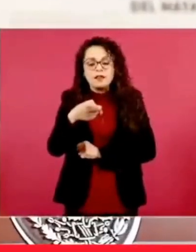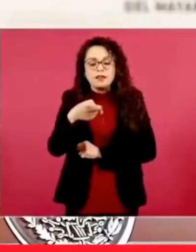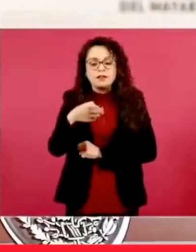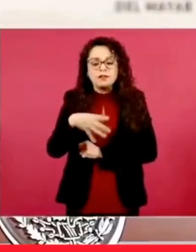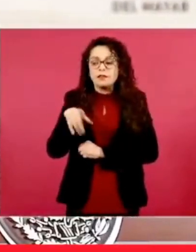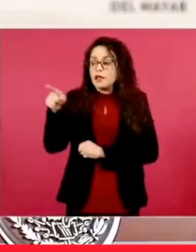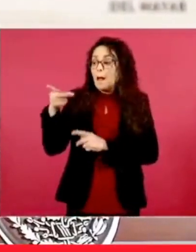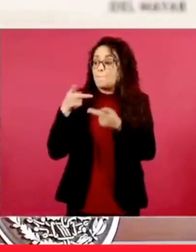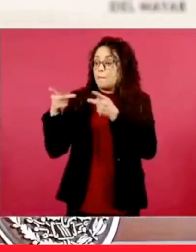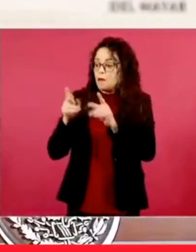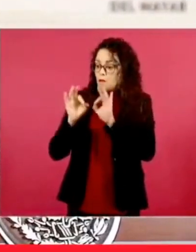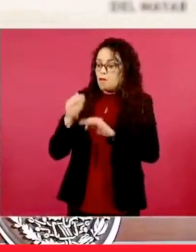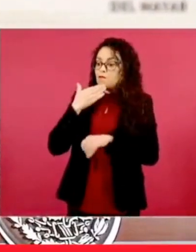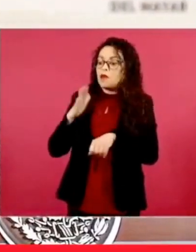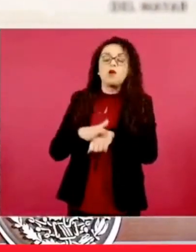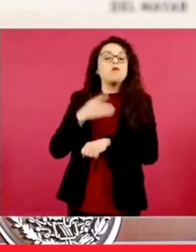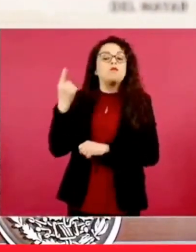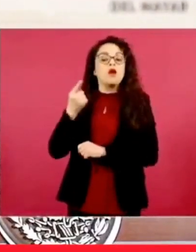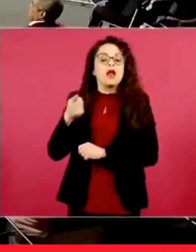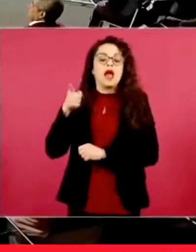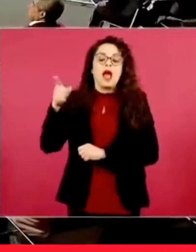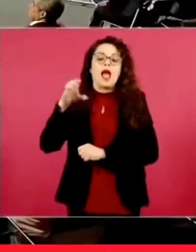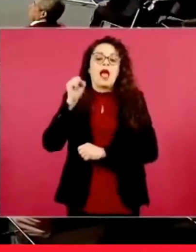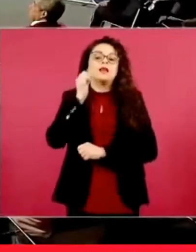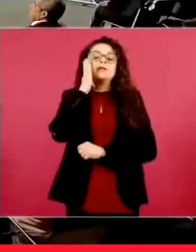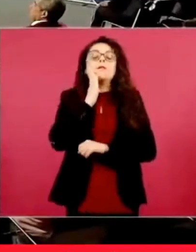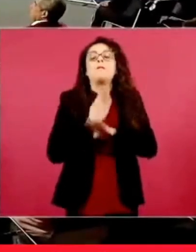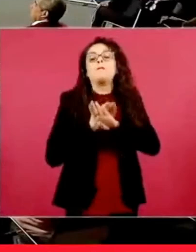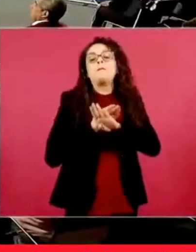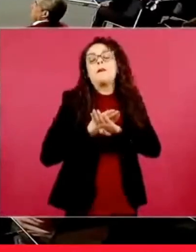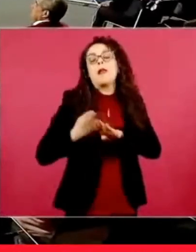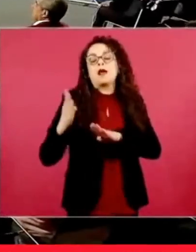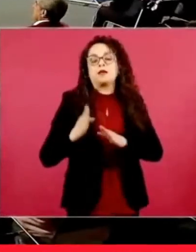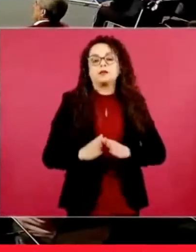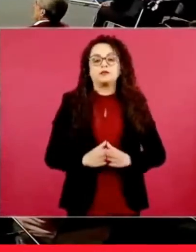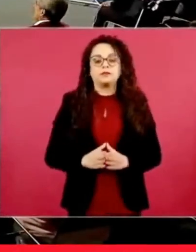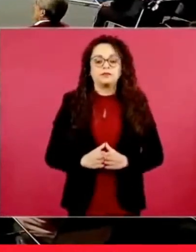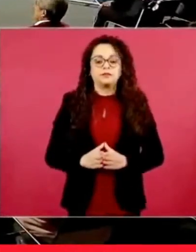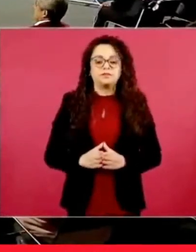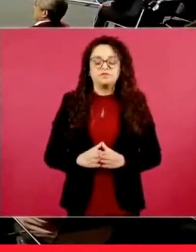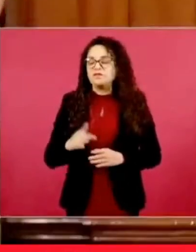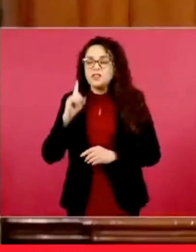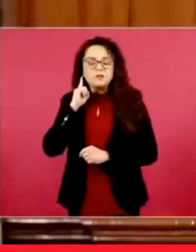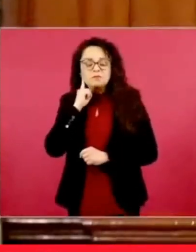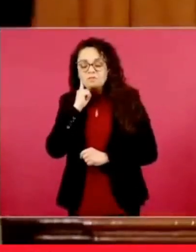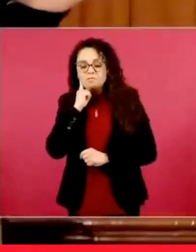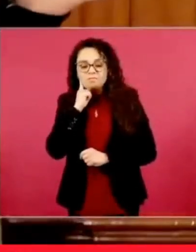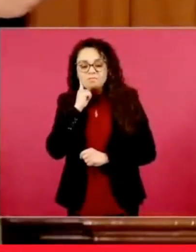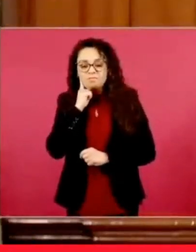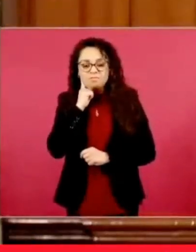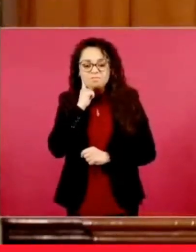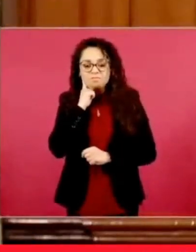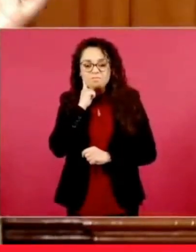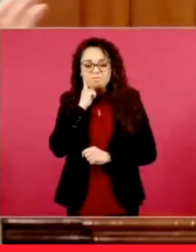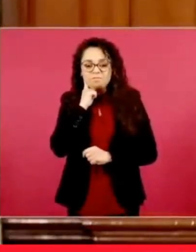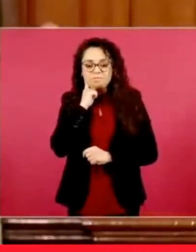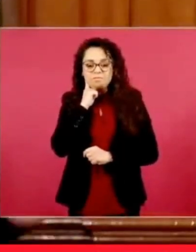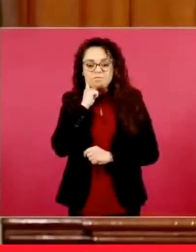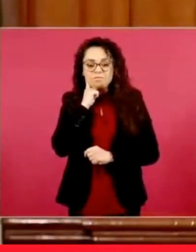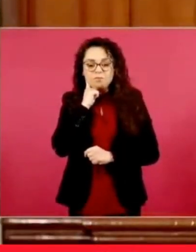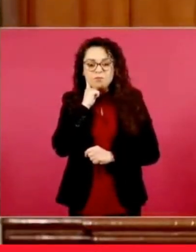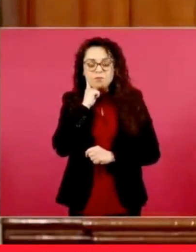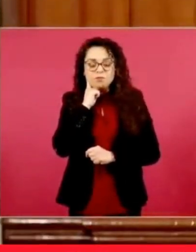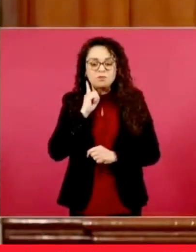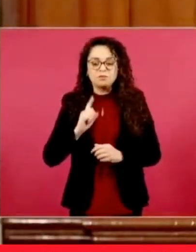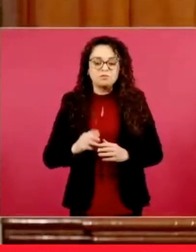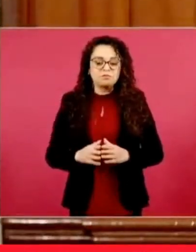blancos. Pero es que hay una entrevista en la marcha, luego hay otra persona que dice en TikTok que el voto no